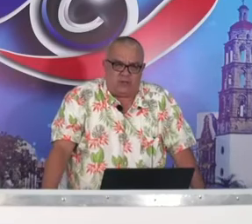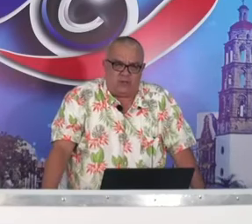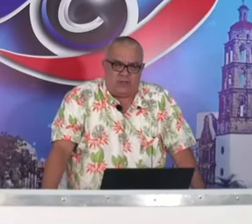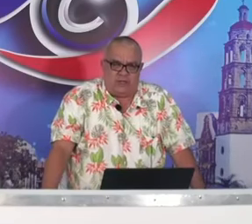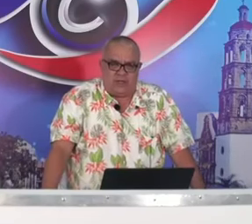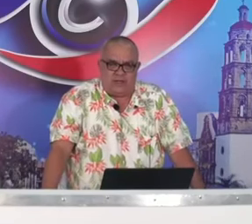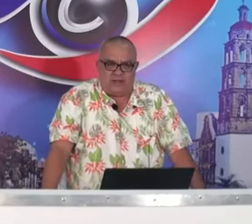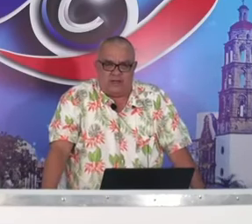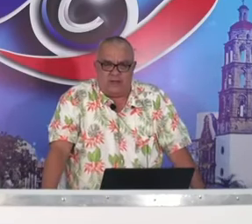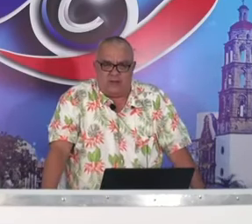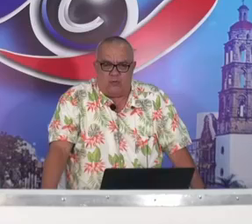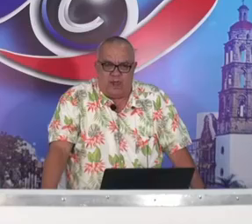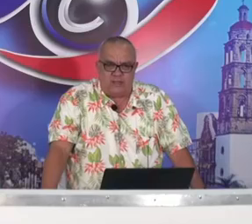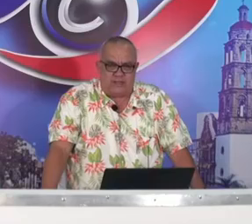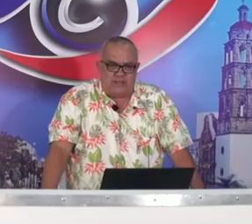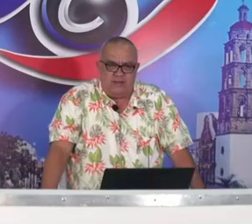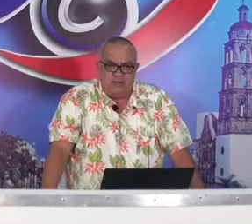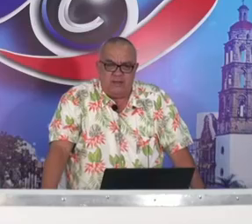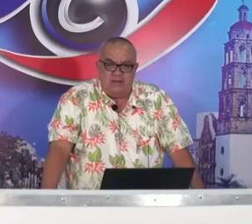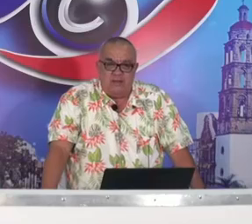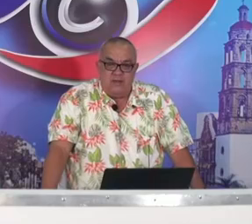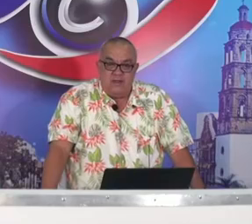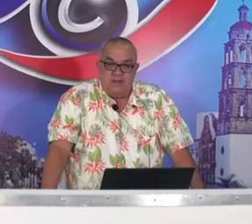todo eso, y que andan tan enojadas.